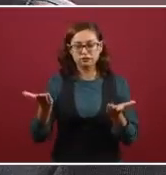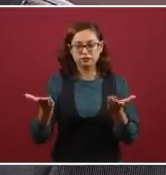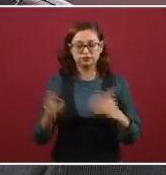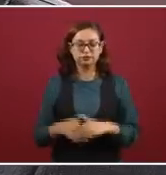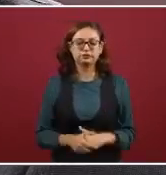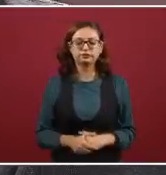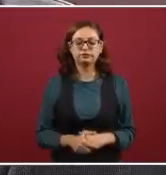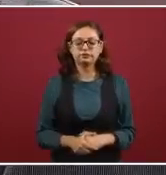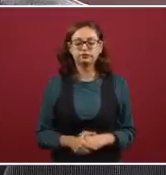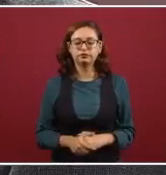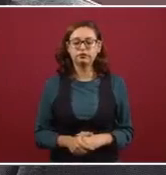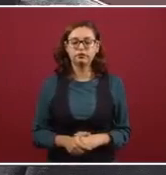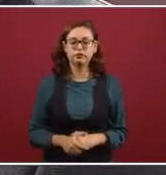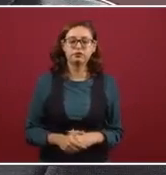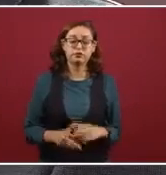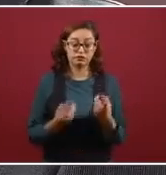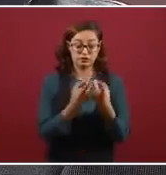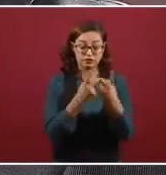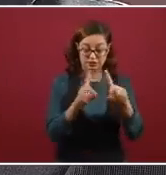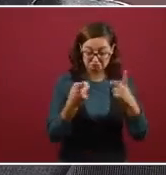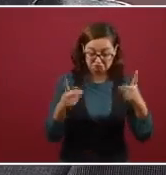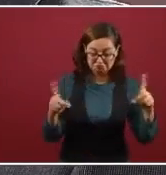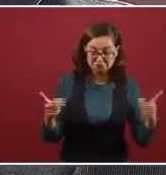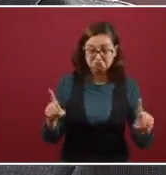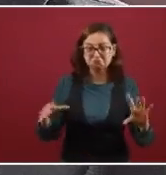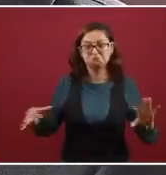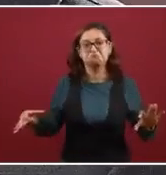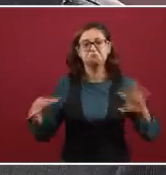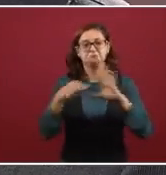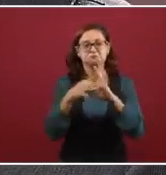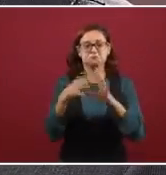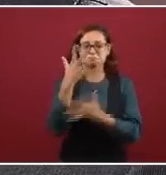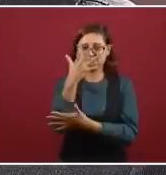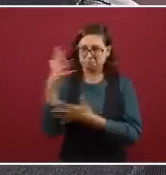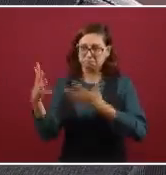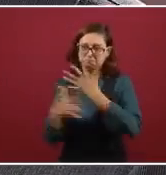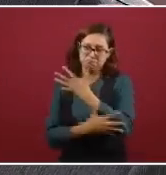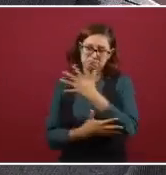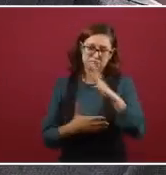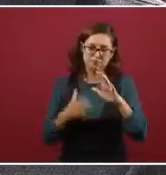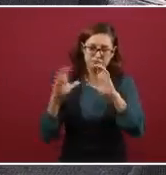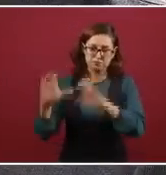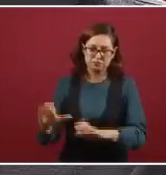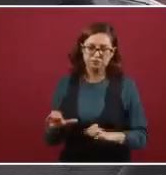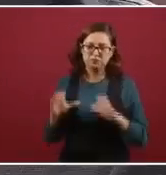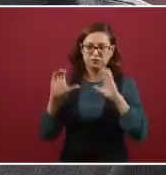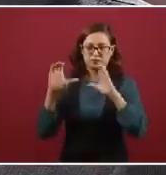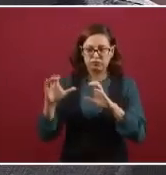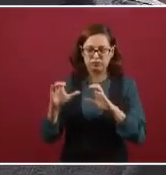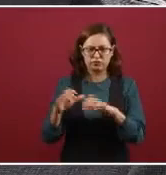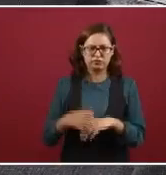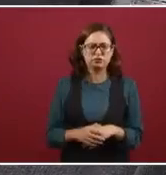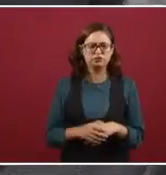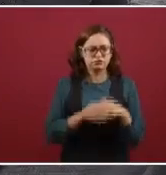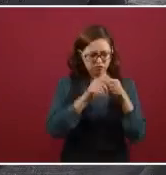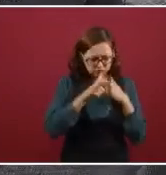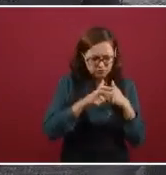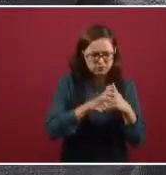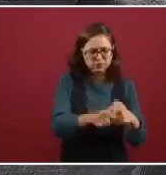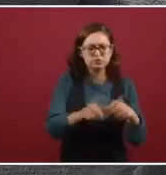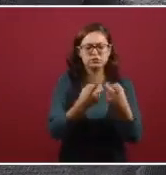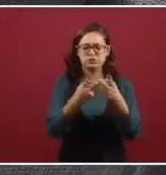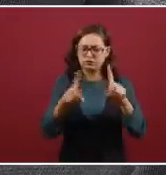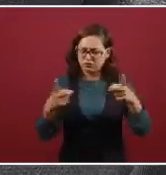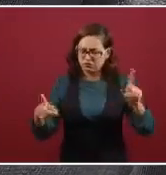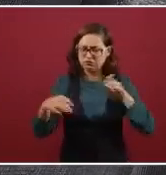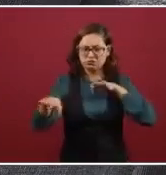desarrollo sustentable, que no se cierren las fuentes de trabajo, hacen